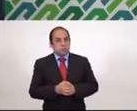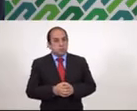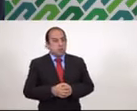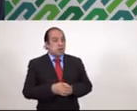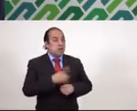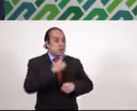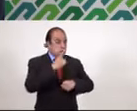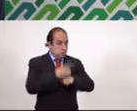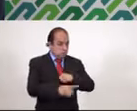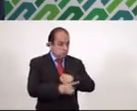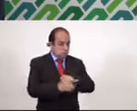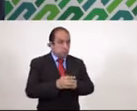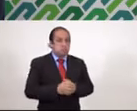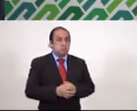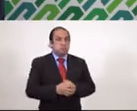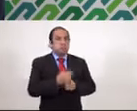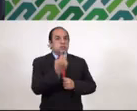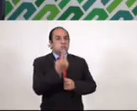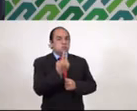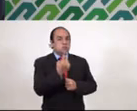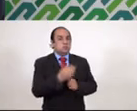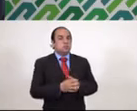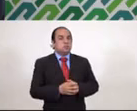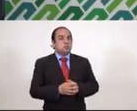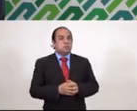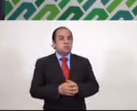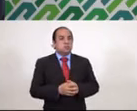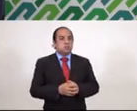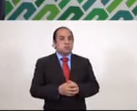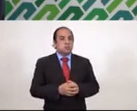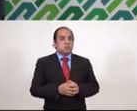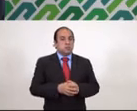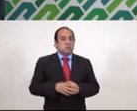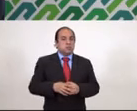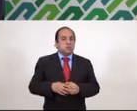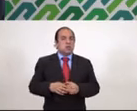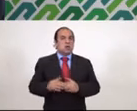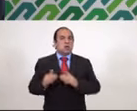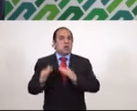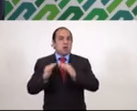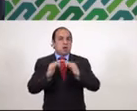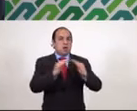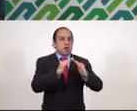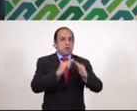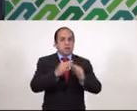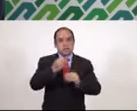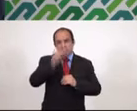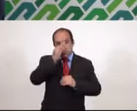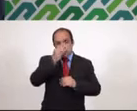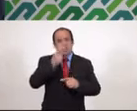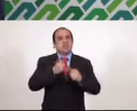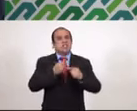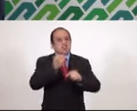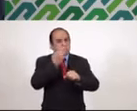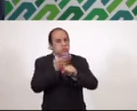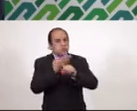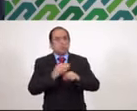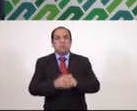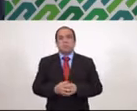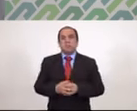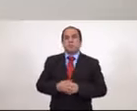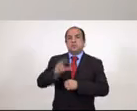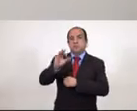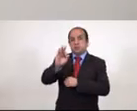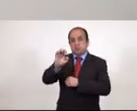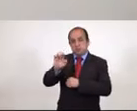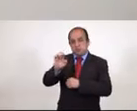en los 25 predios aledaños, ¿ese lo asume quién, doctor? Comisión Federal